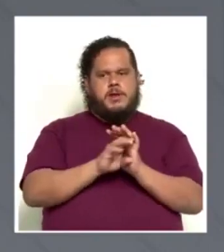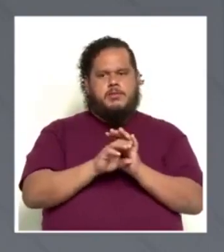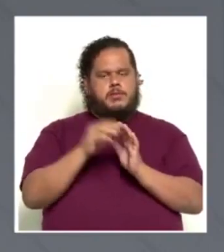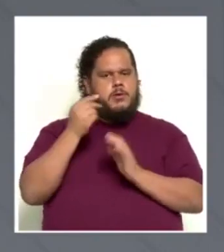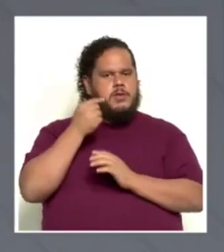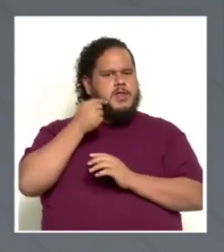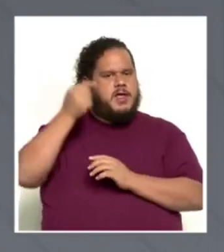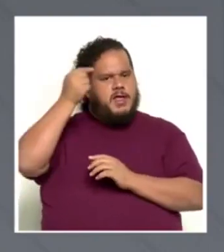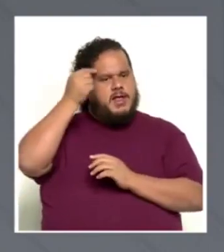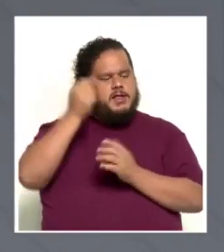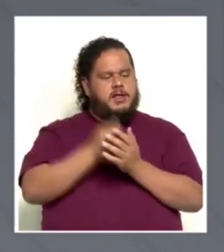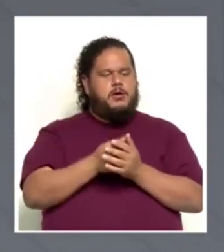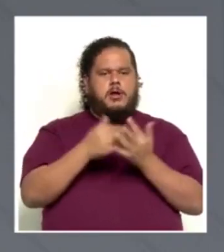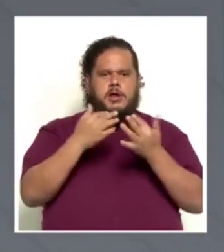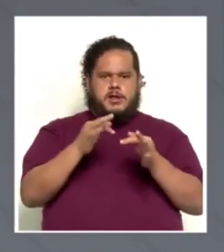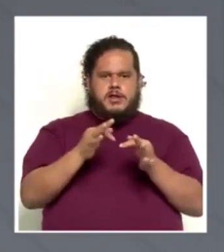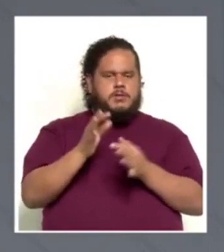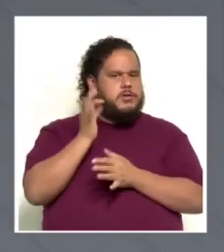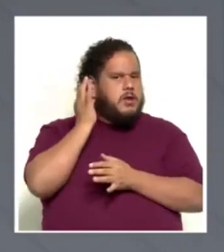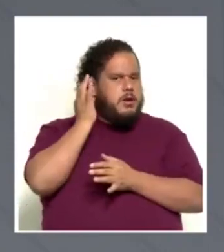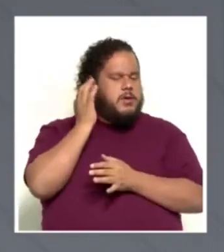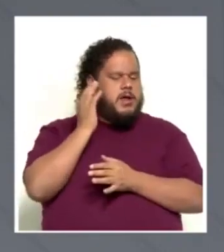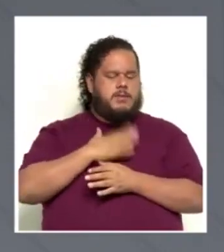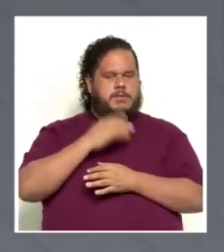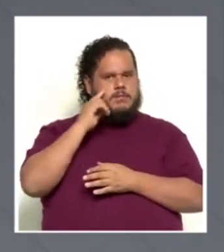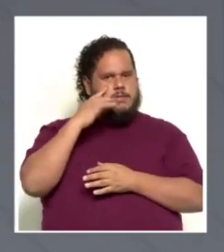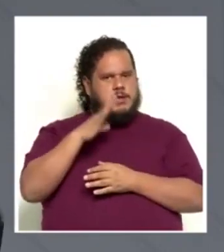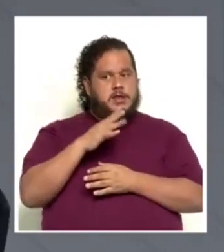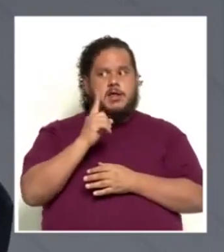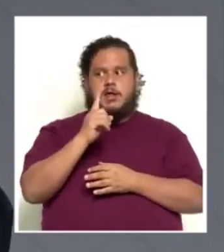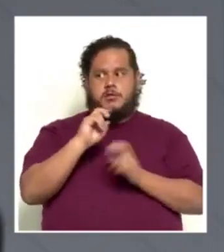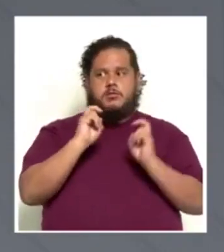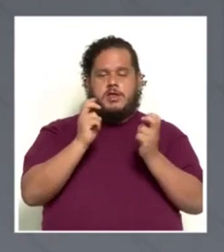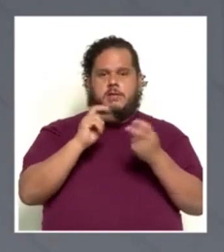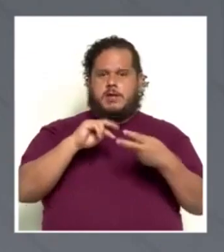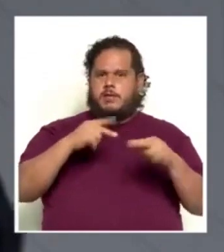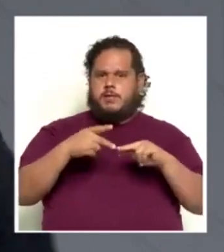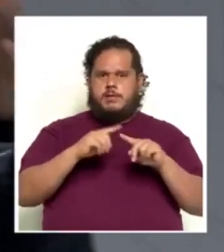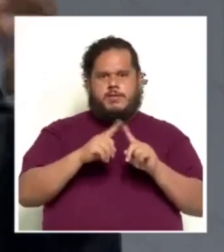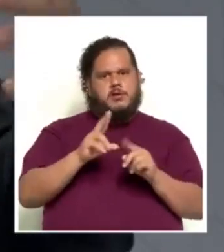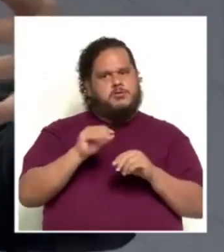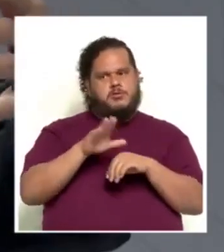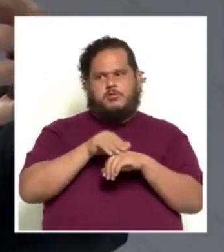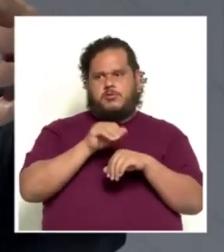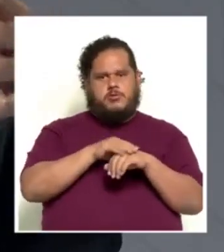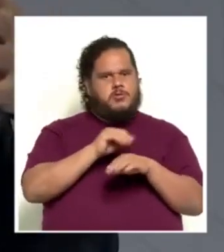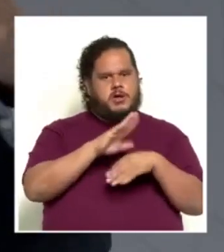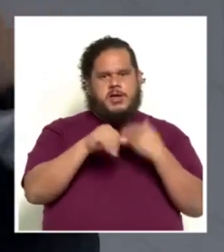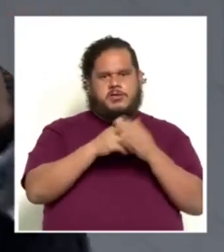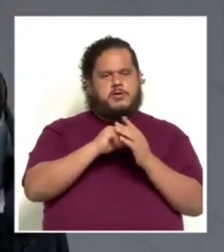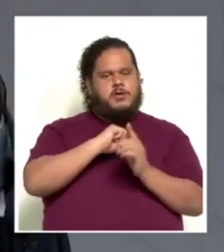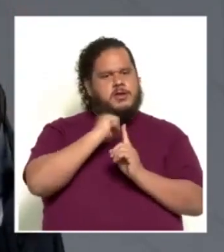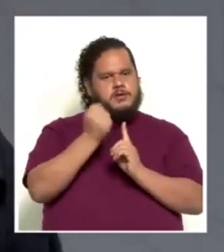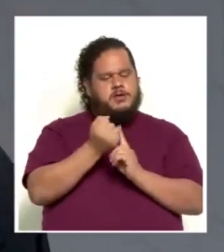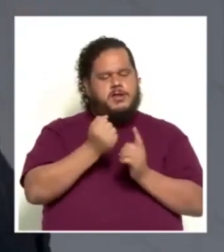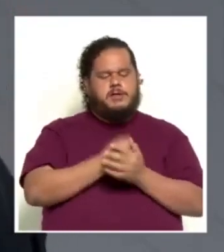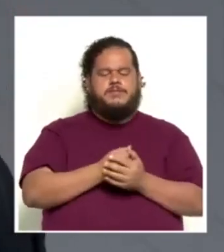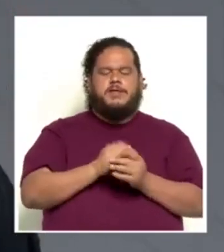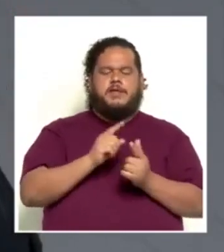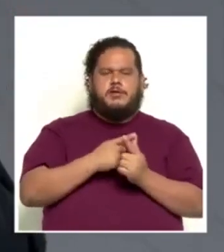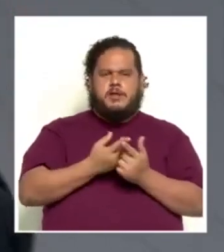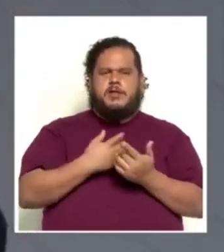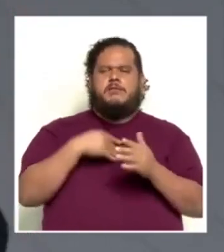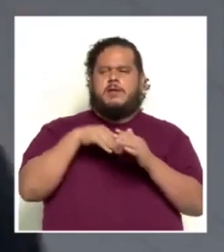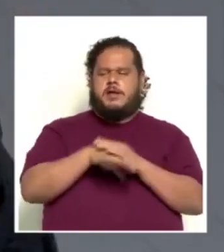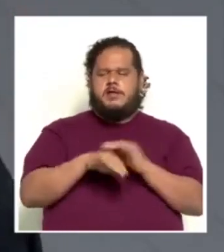género, el tema del tratamiento de la mujer, me parece que es un tema que polariza, pero no convoca a toda la sociedad. Entonces aquí van a entrar